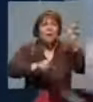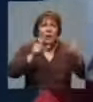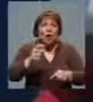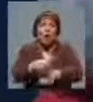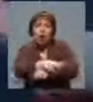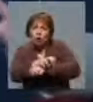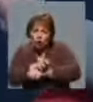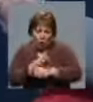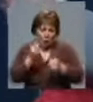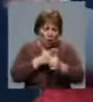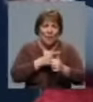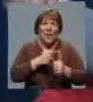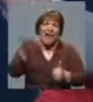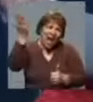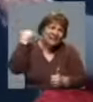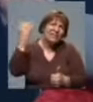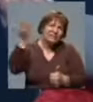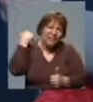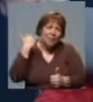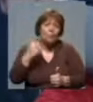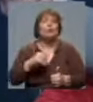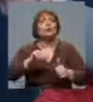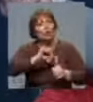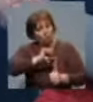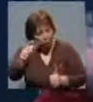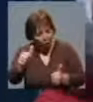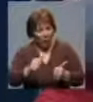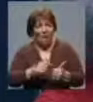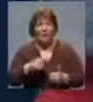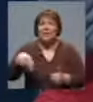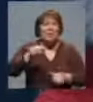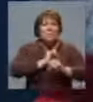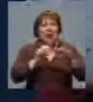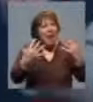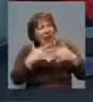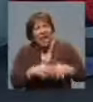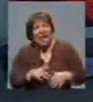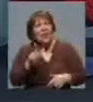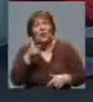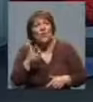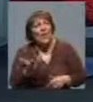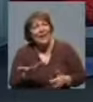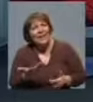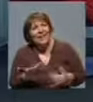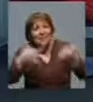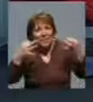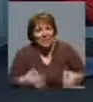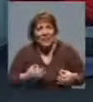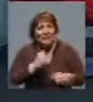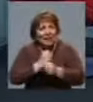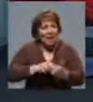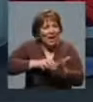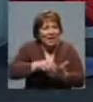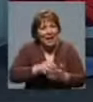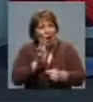contralor que decía tiempo que estaban este mal integrado es decir no representaban lo que tenía que representar